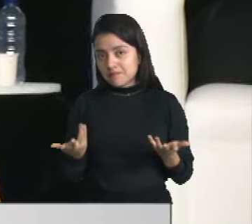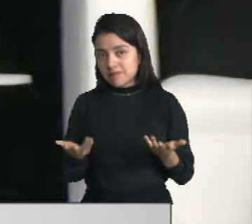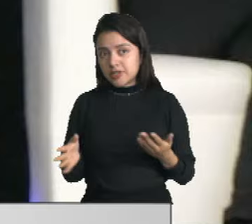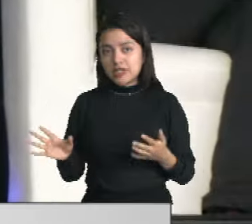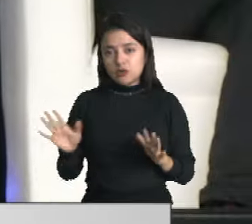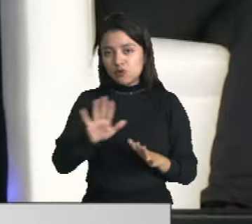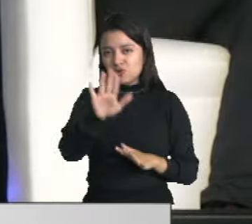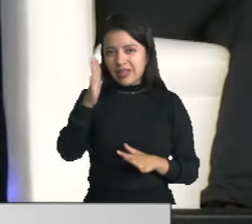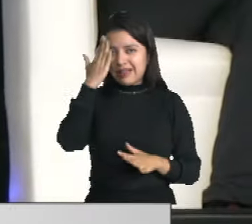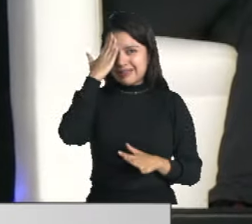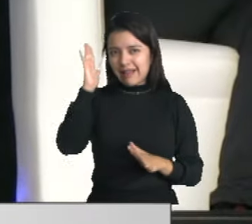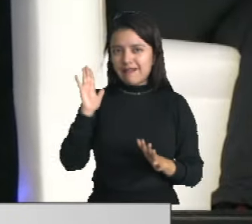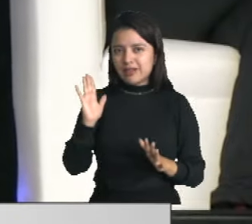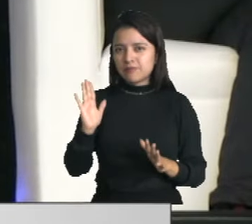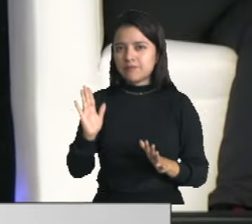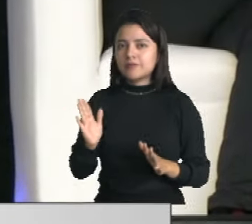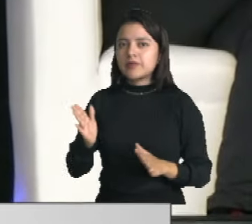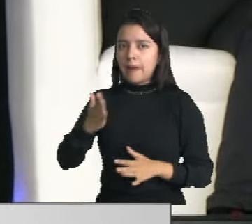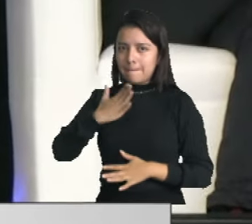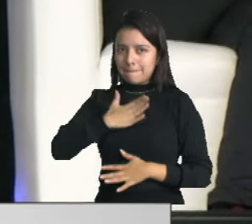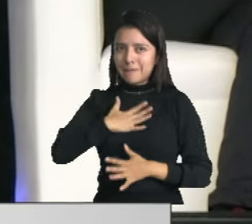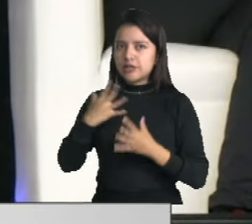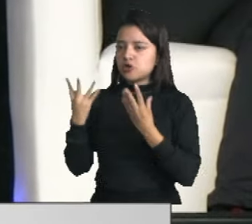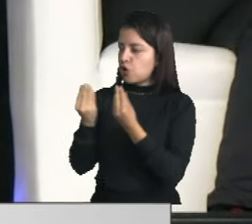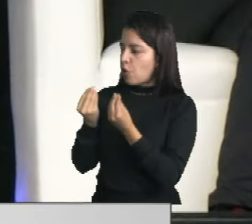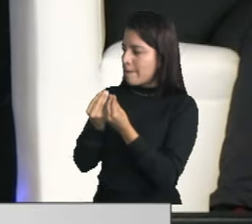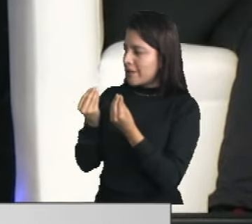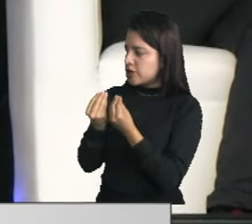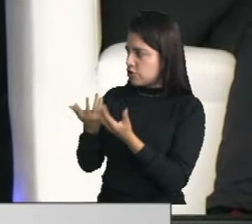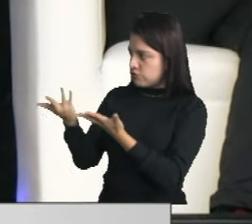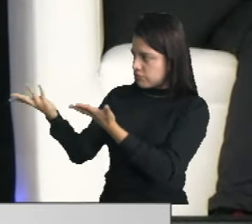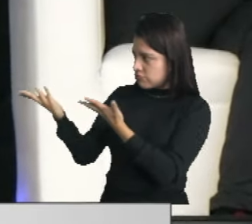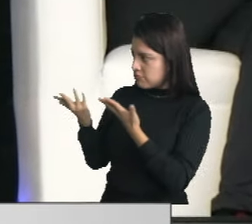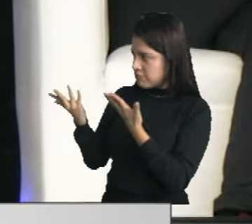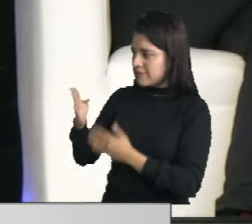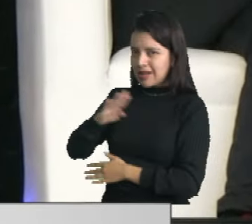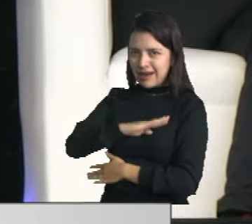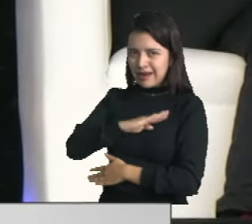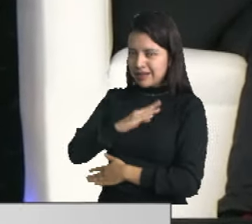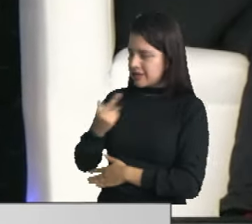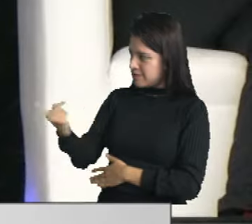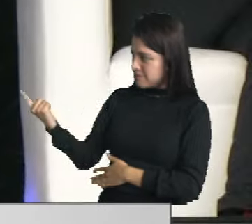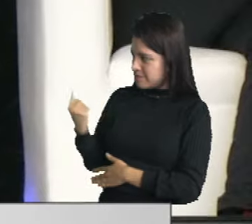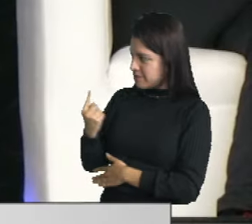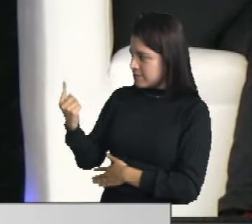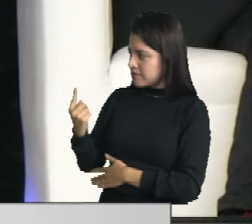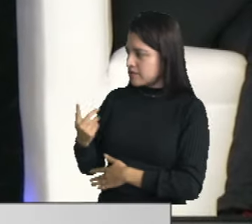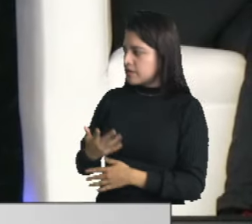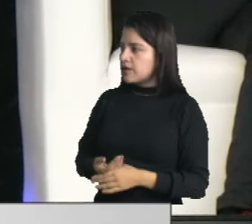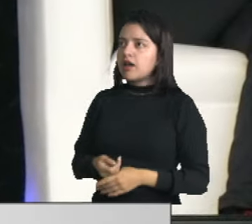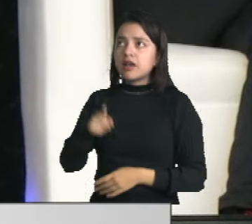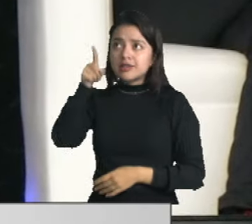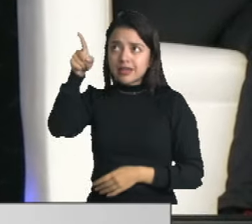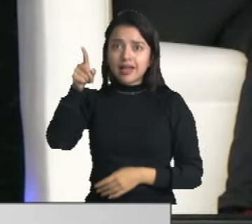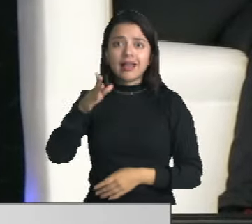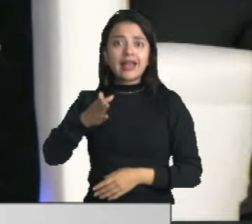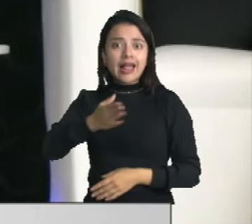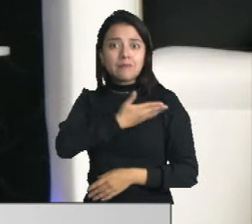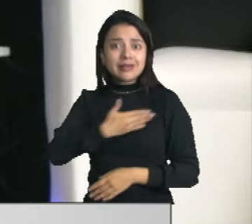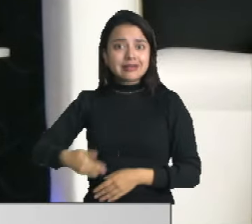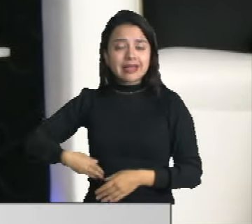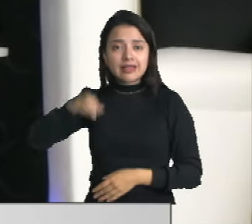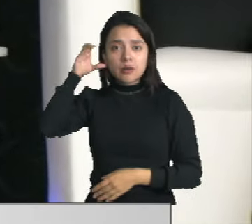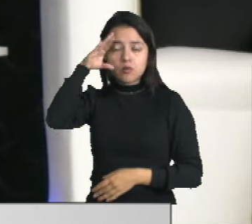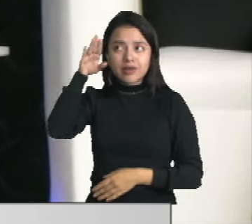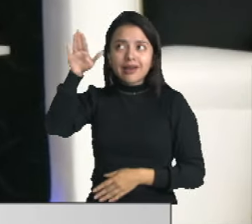están enfrentando mis compañeros de panel hoy, y es que el presidente de la República fue alcalde de Bogotá